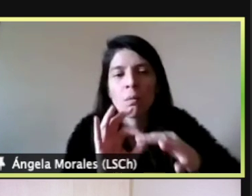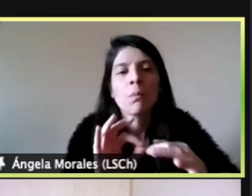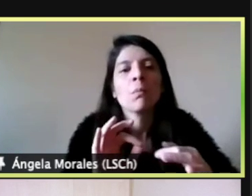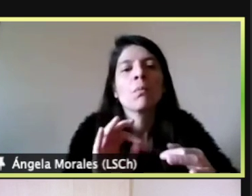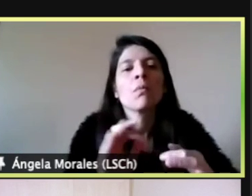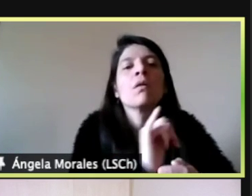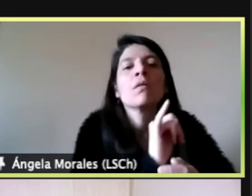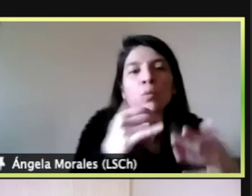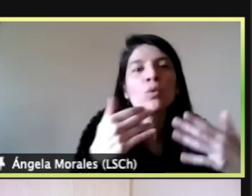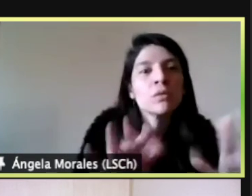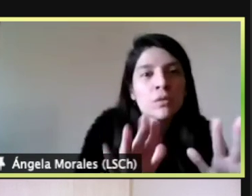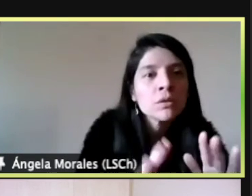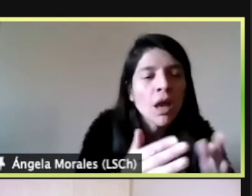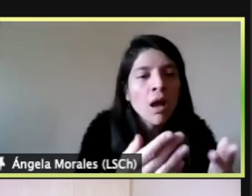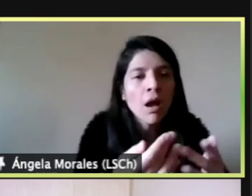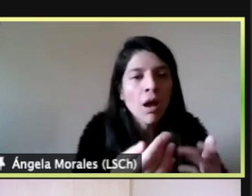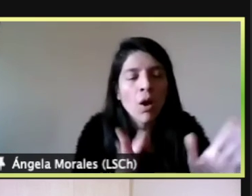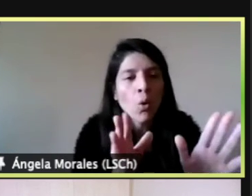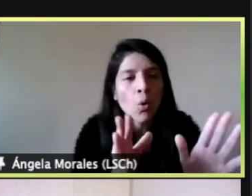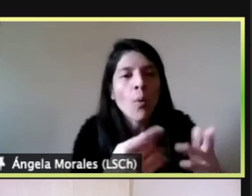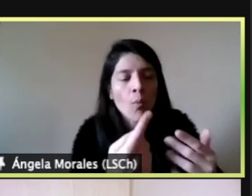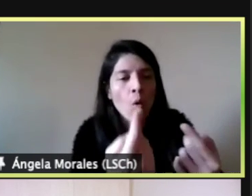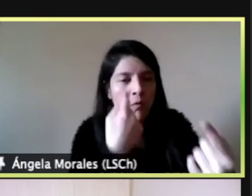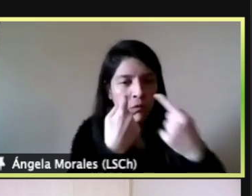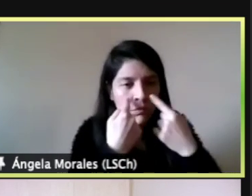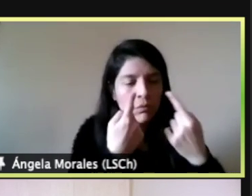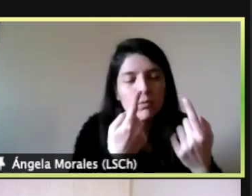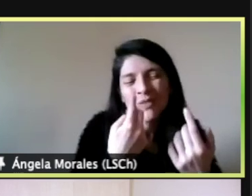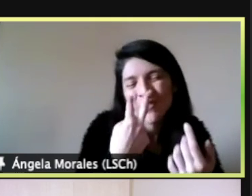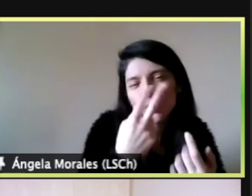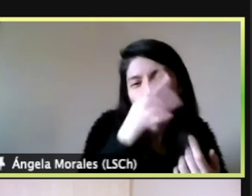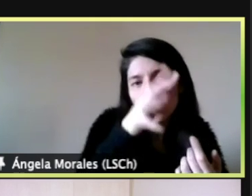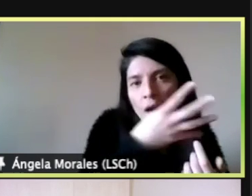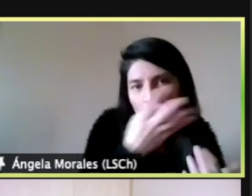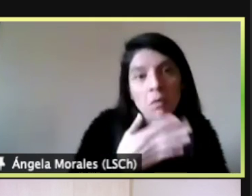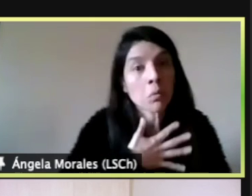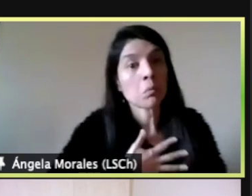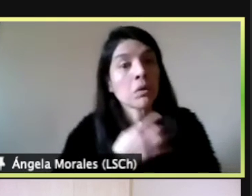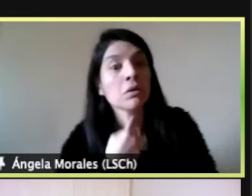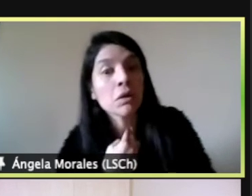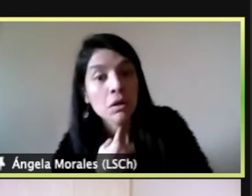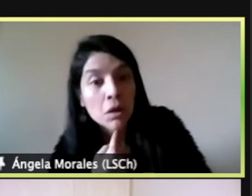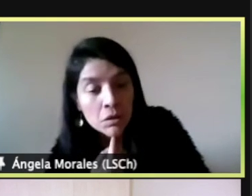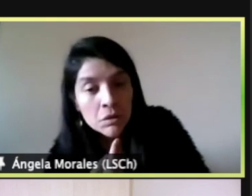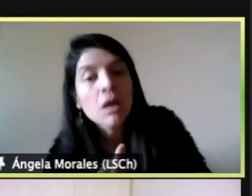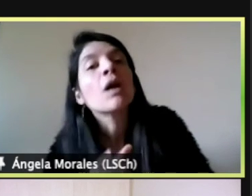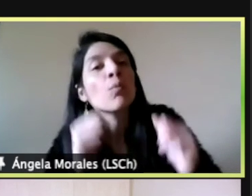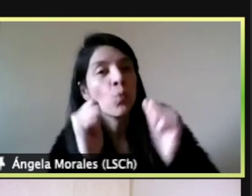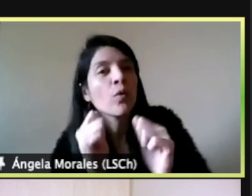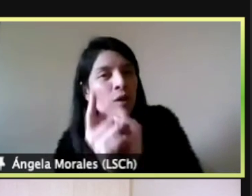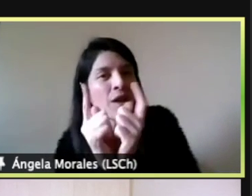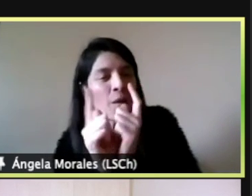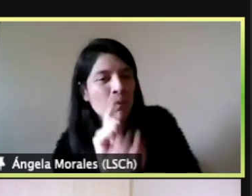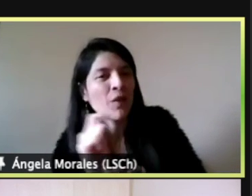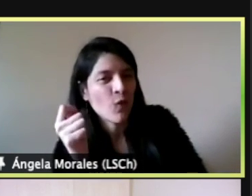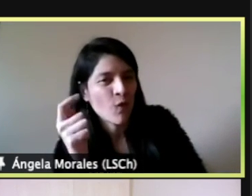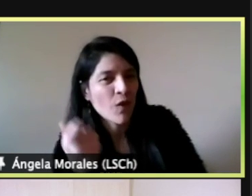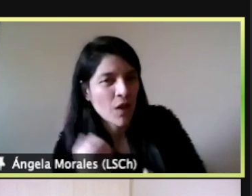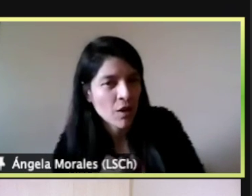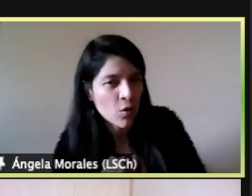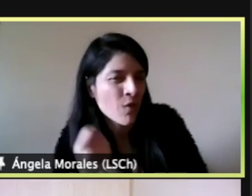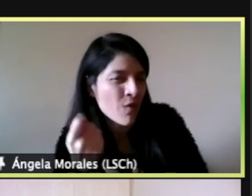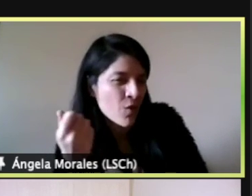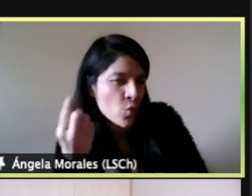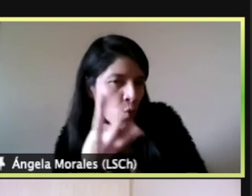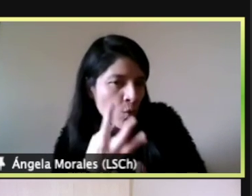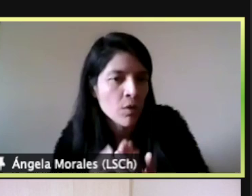yo puedo ir cambiando uno tras otro cada uno de los valores. Y así yo puedo ir mejorando